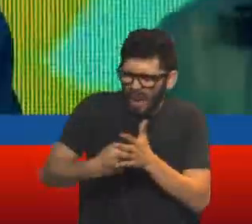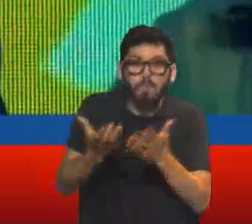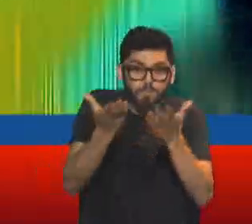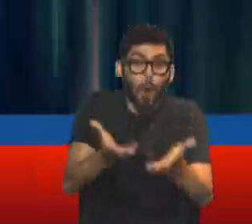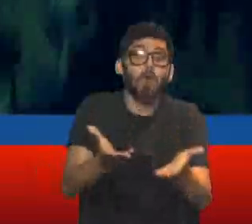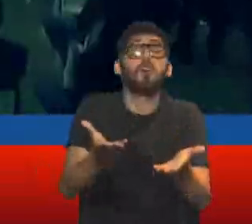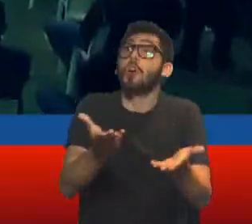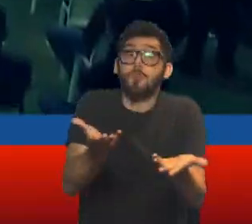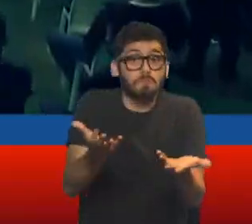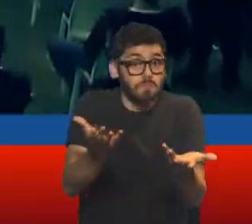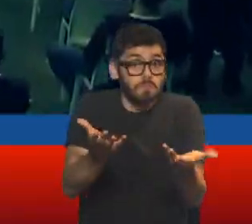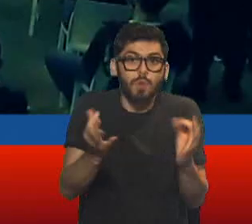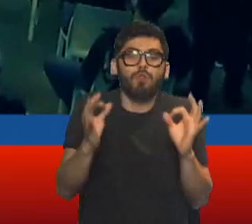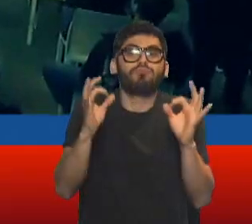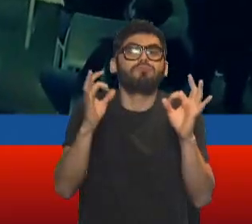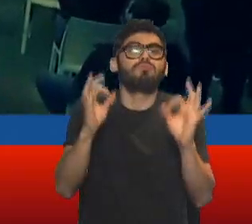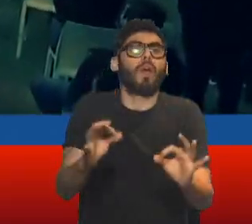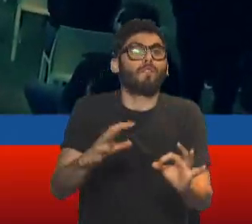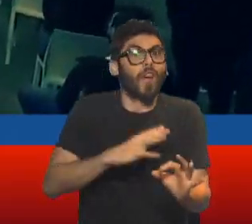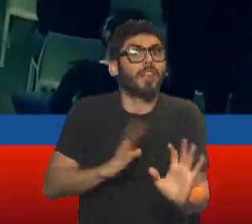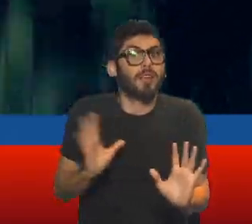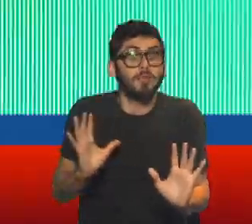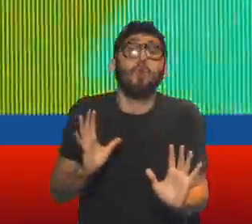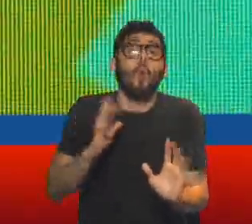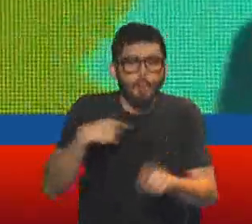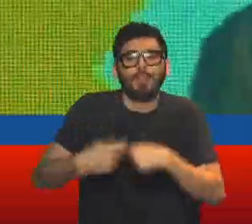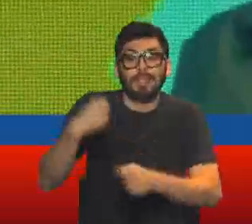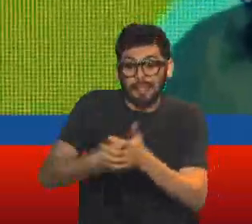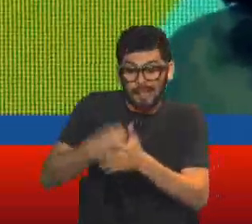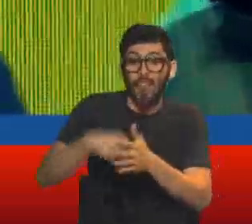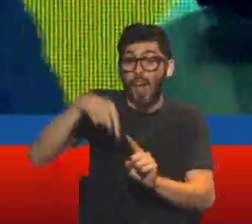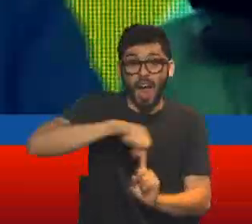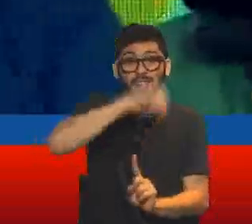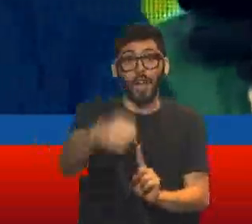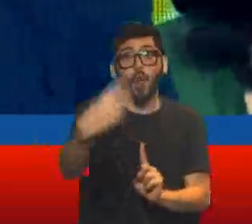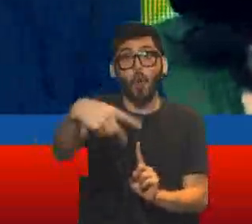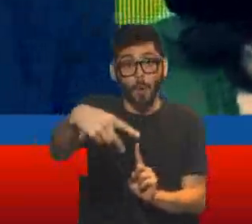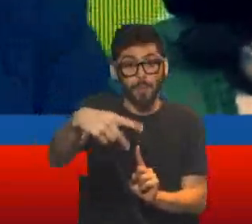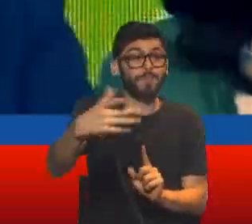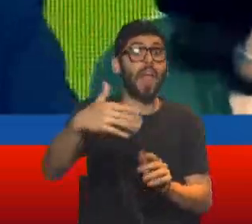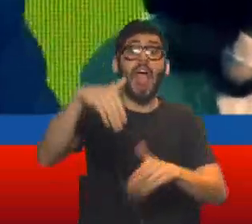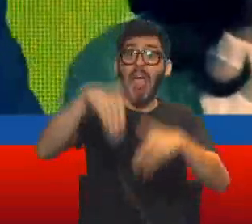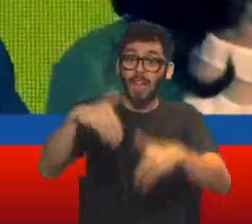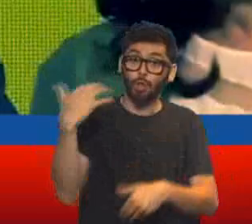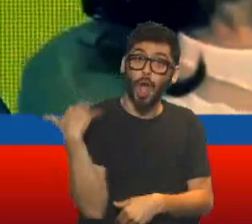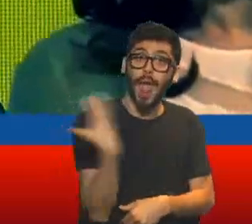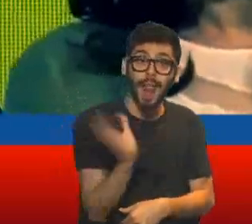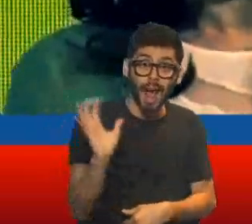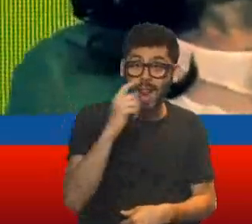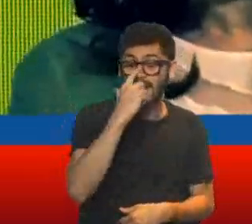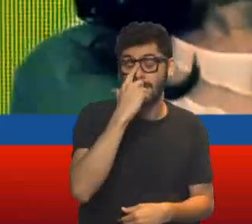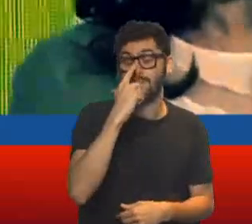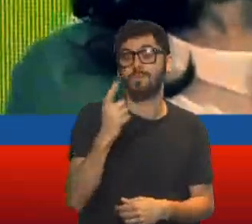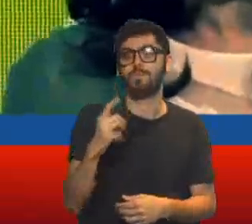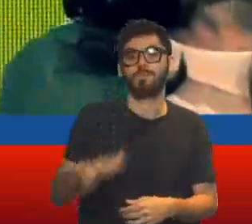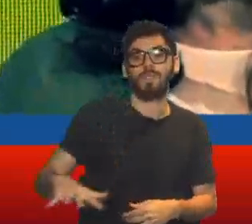insuficiente. Vamos a trabajar para que en noviembre, cuando llegue la hora de la elección general, los argentinos y